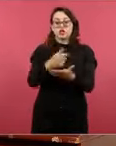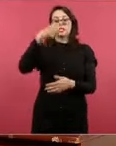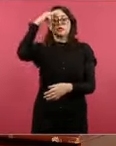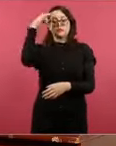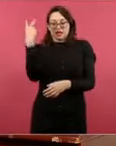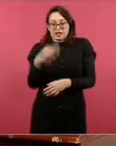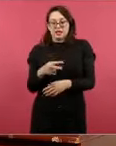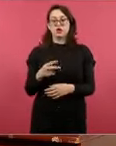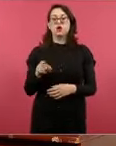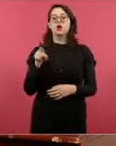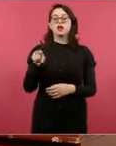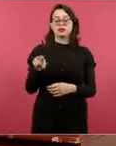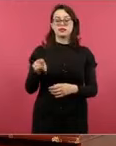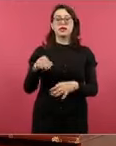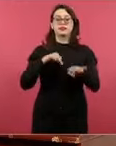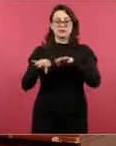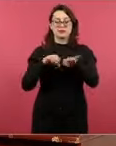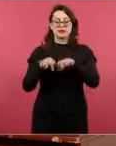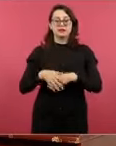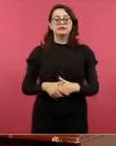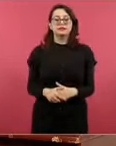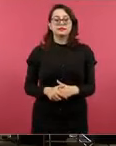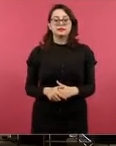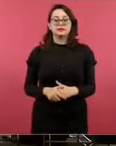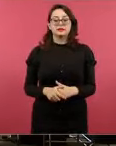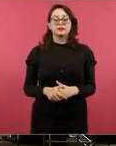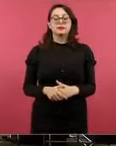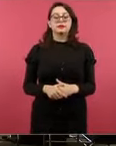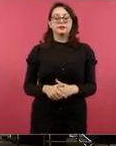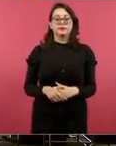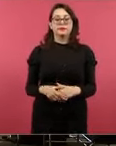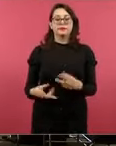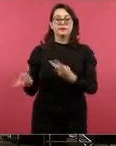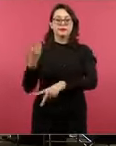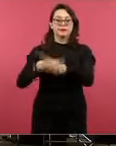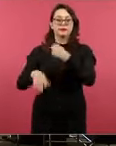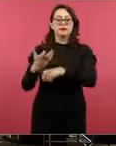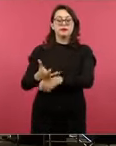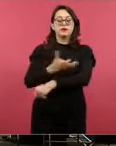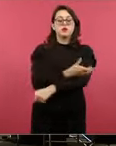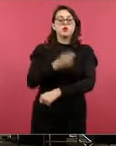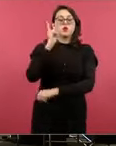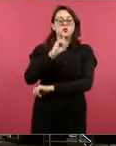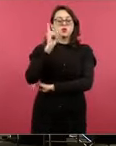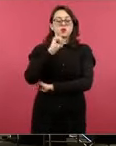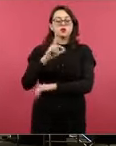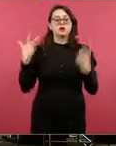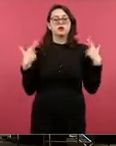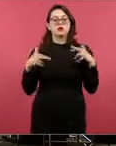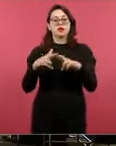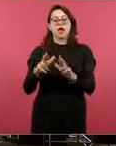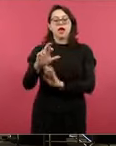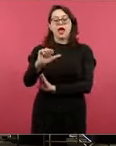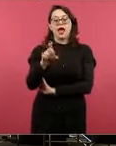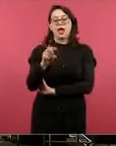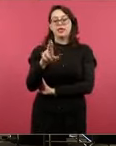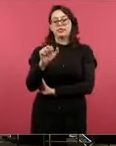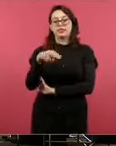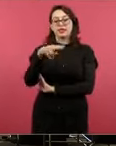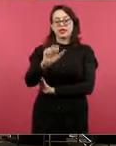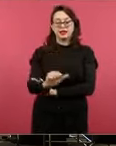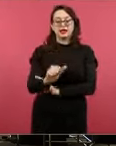Ahí es donde da clase la maestra. La maestra Adriana Yolanda Domínguez Cornejo. Ella es